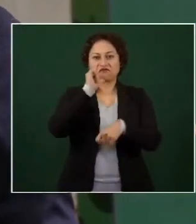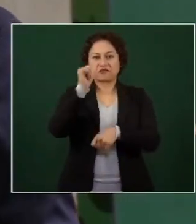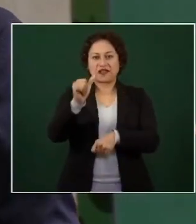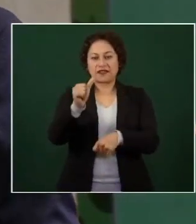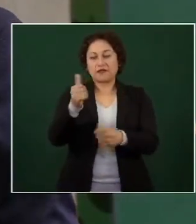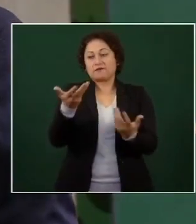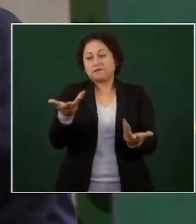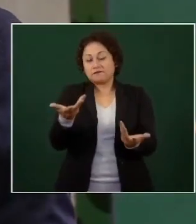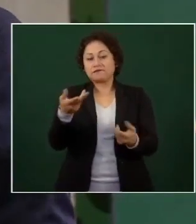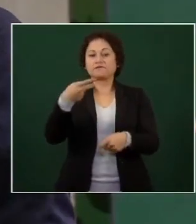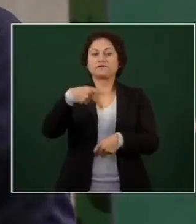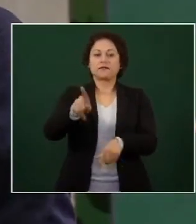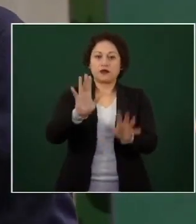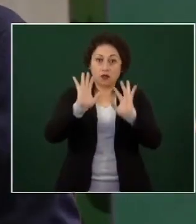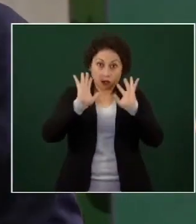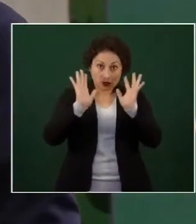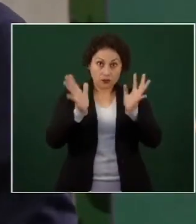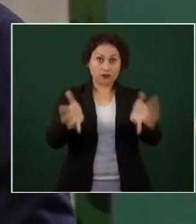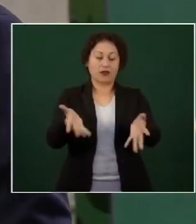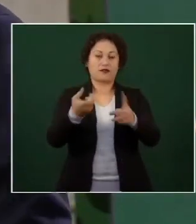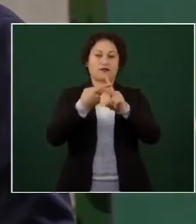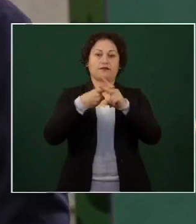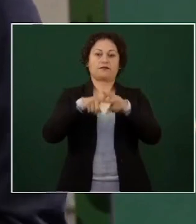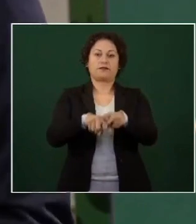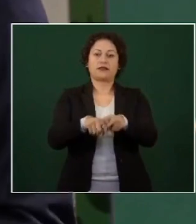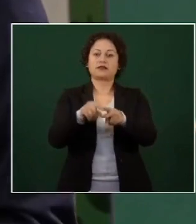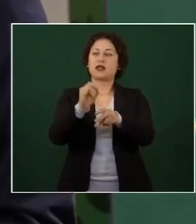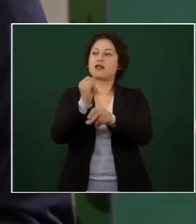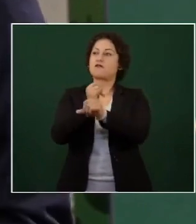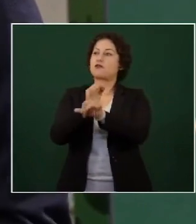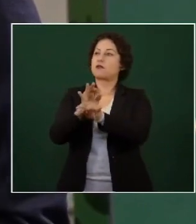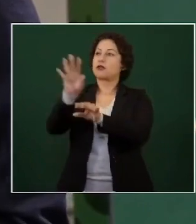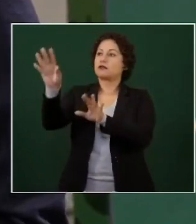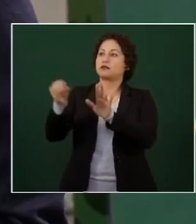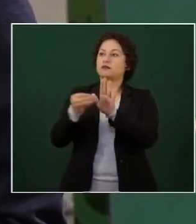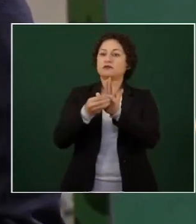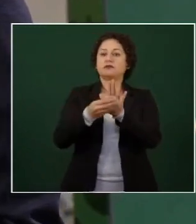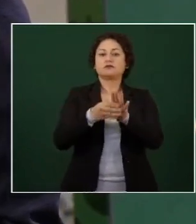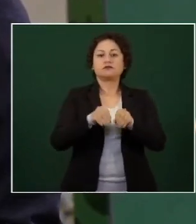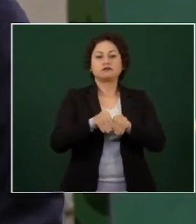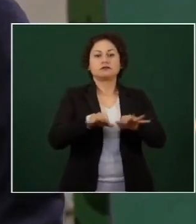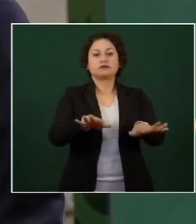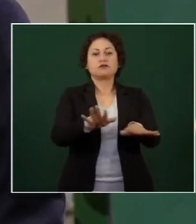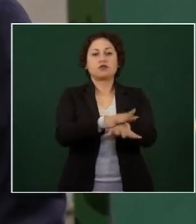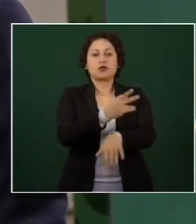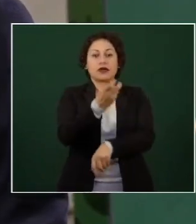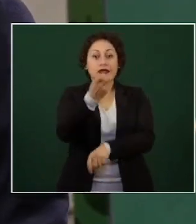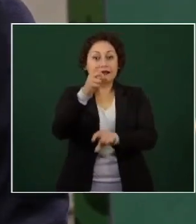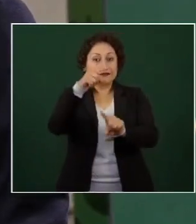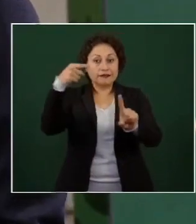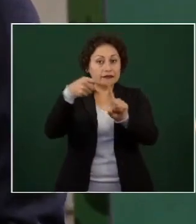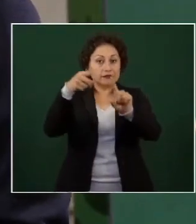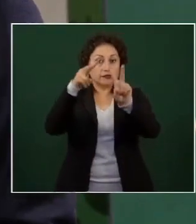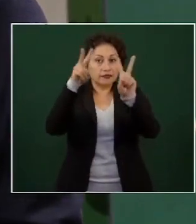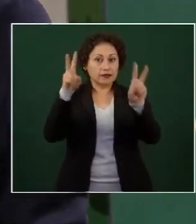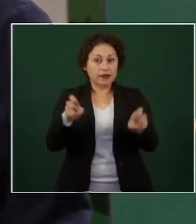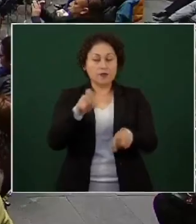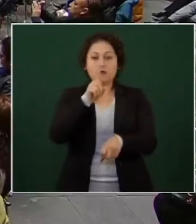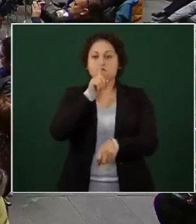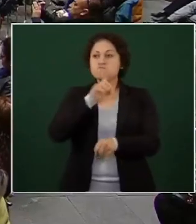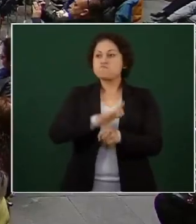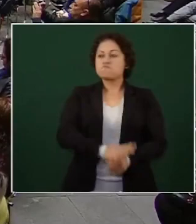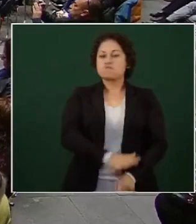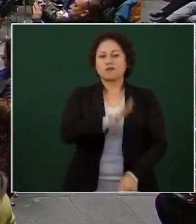empezado a dar información, porque es algo que no se puede ocultar. Estamos